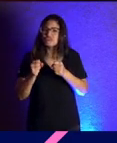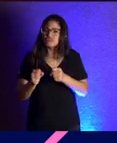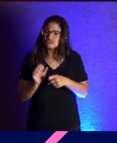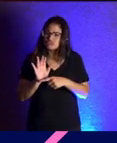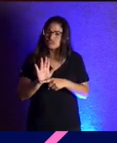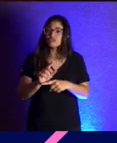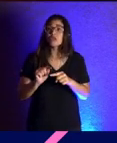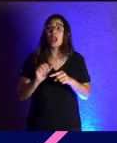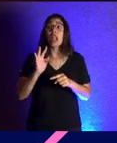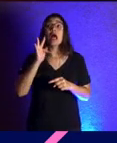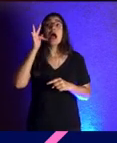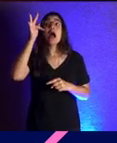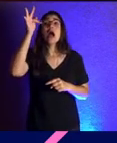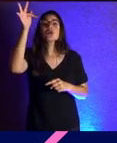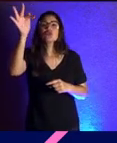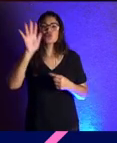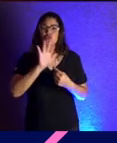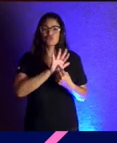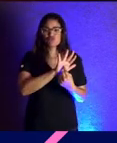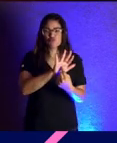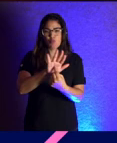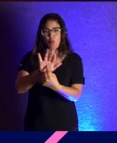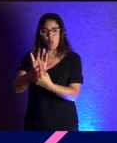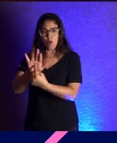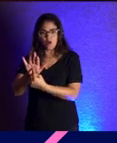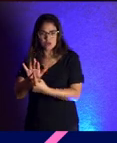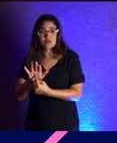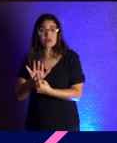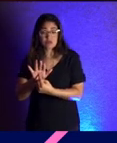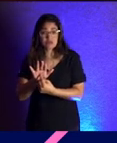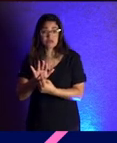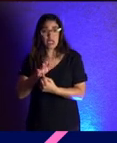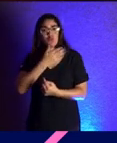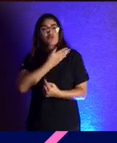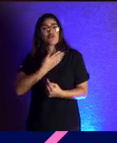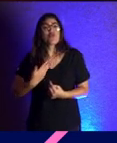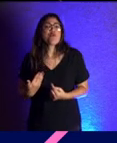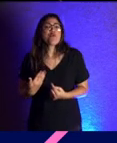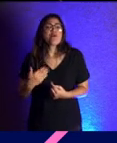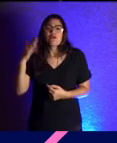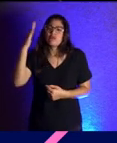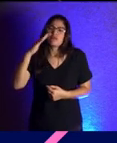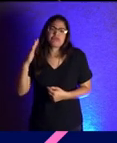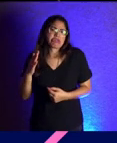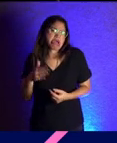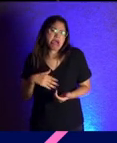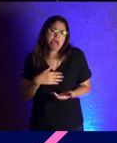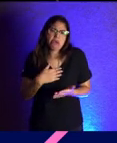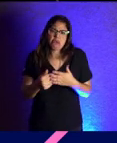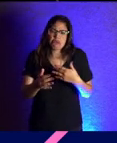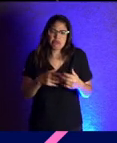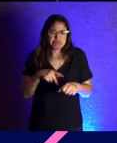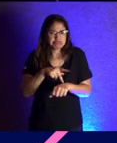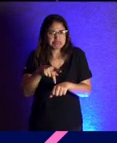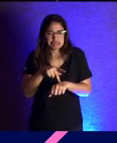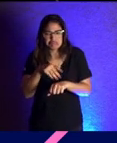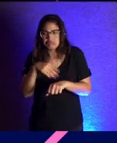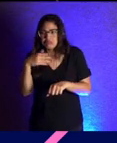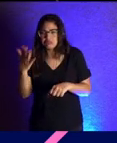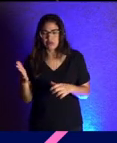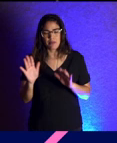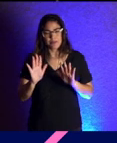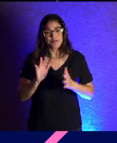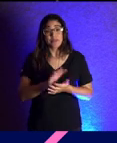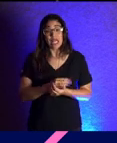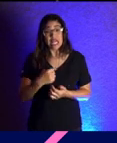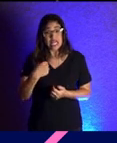en una instancia nacional o internacional. Pero algo que quiero rescatar es que un trabajo